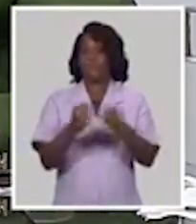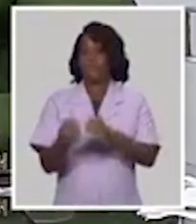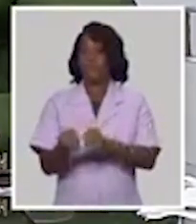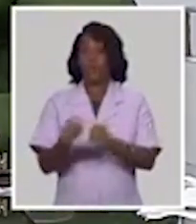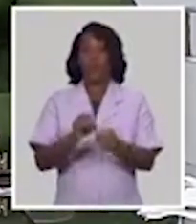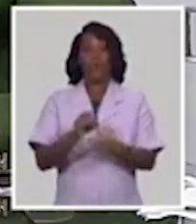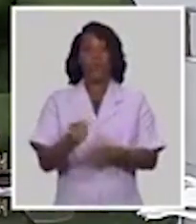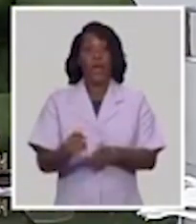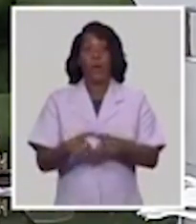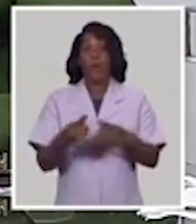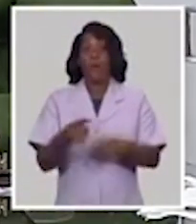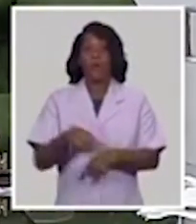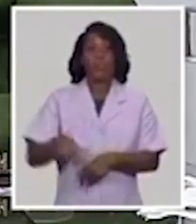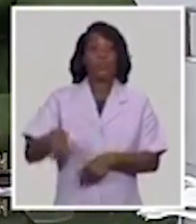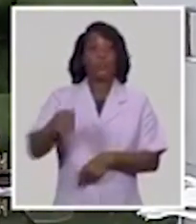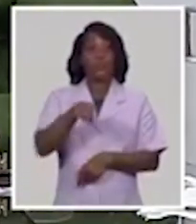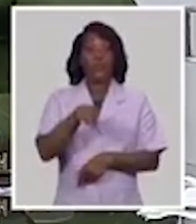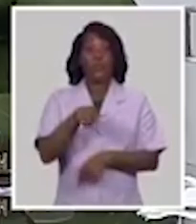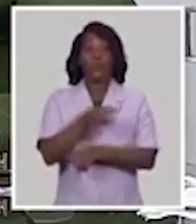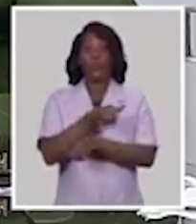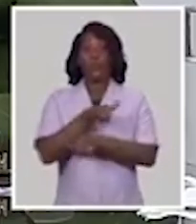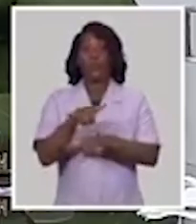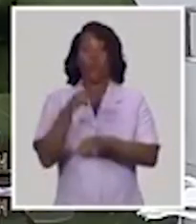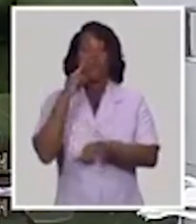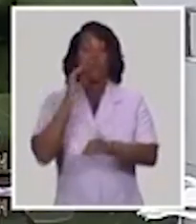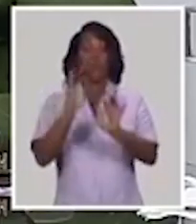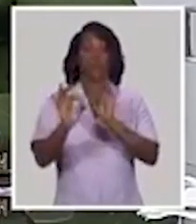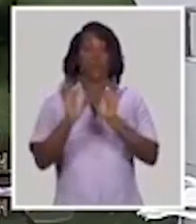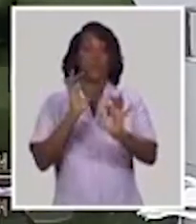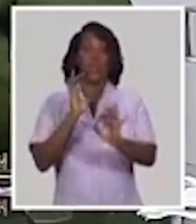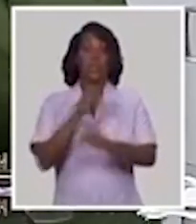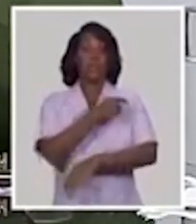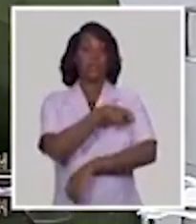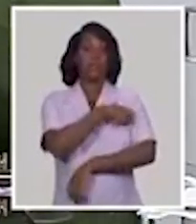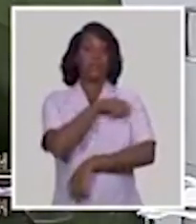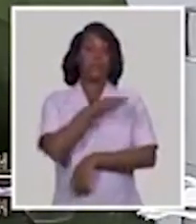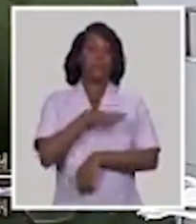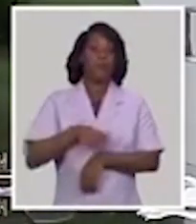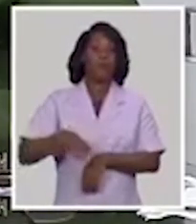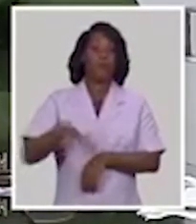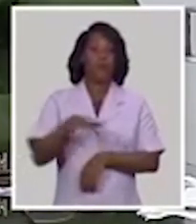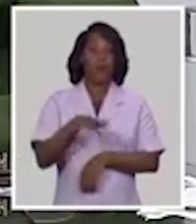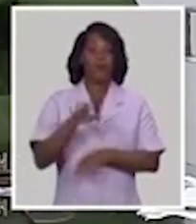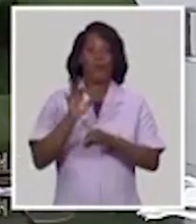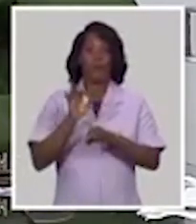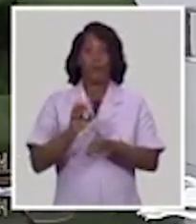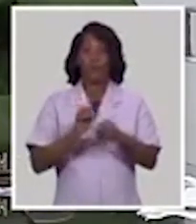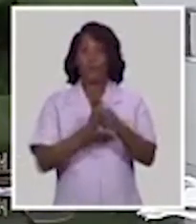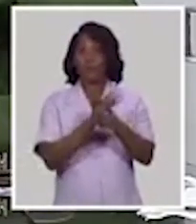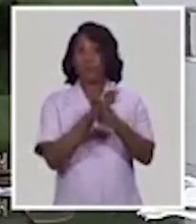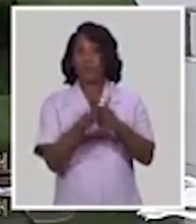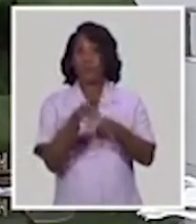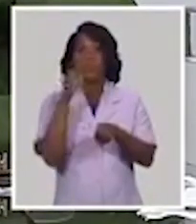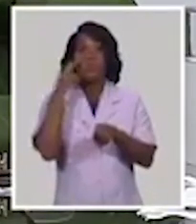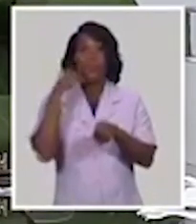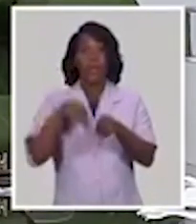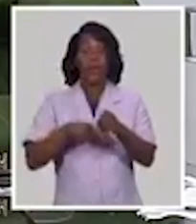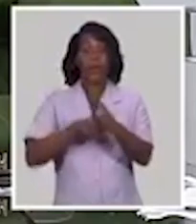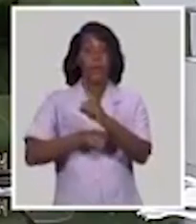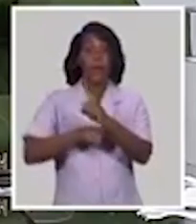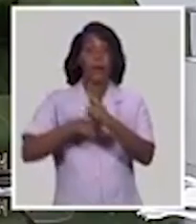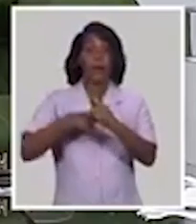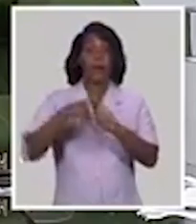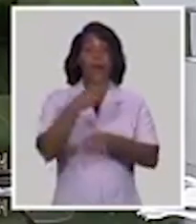todo el pueblo y salir airoso en esta dura batalla contra el coronavirus, cada uno tiene que jugar su